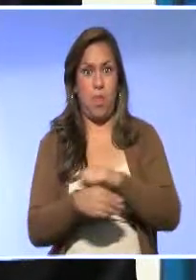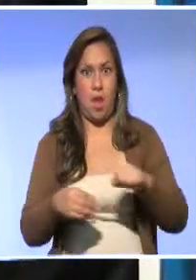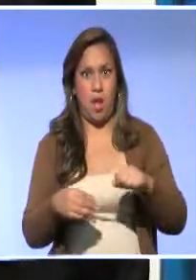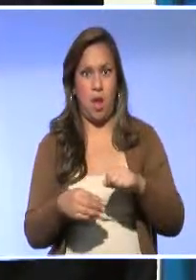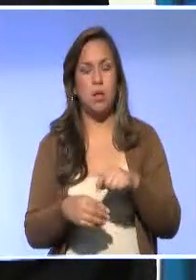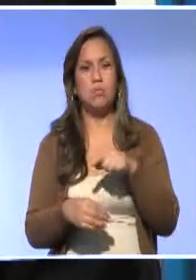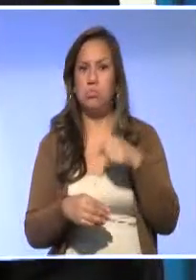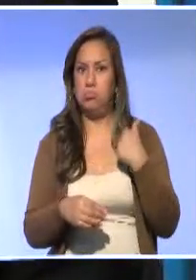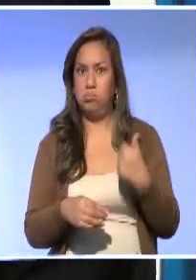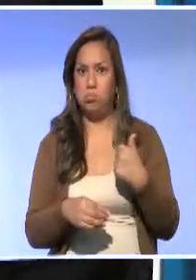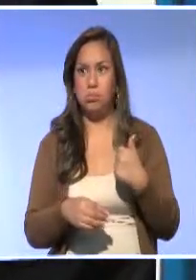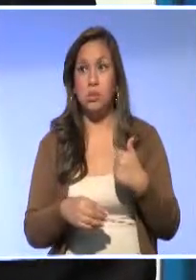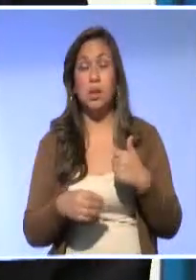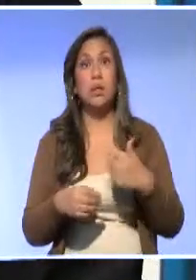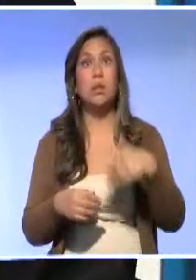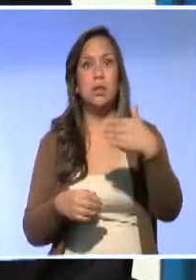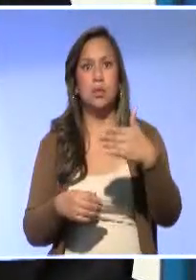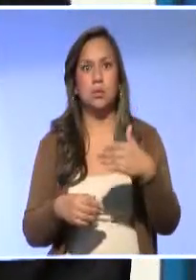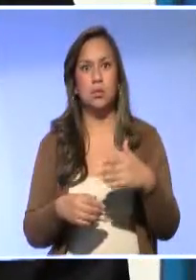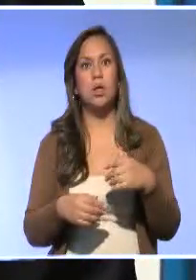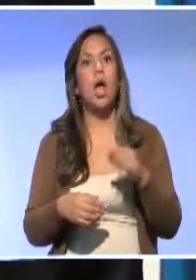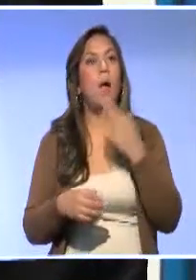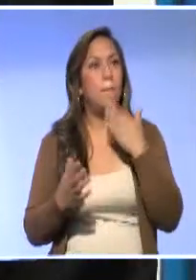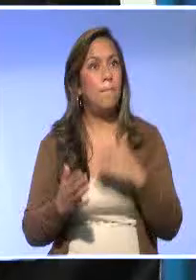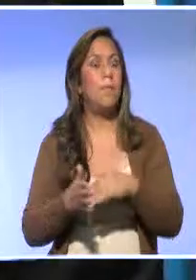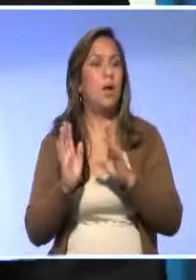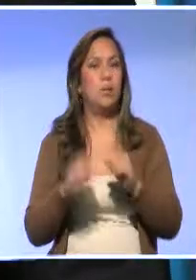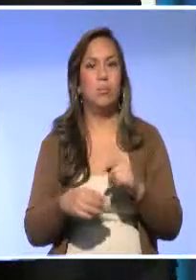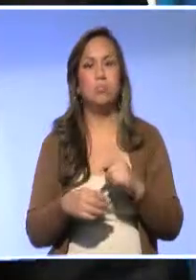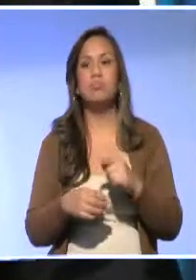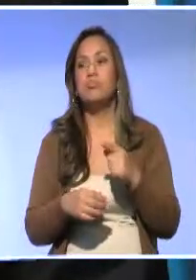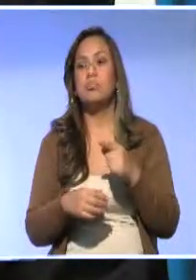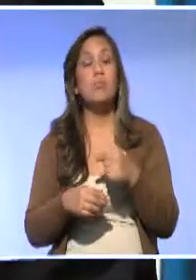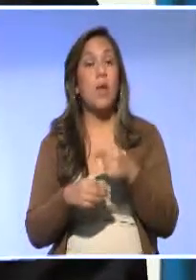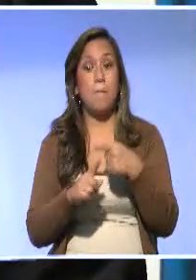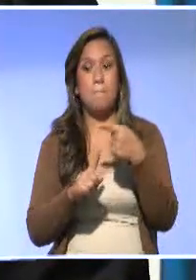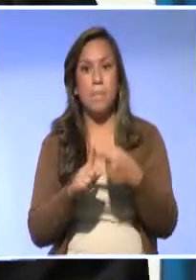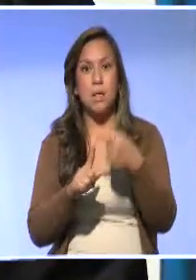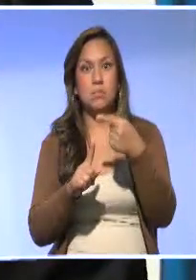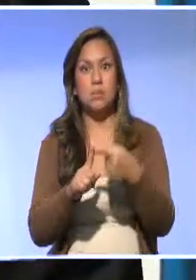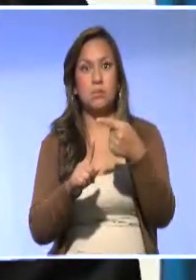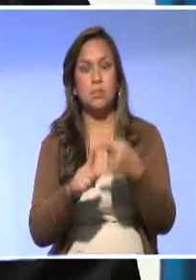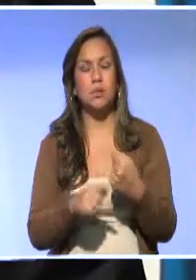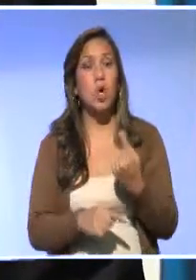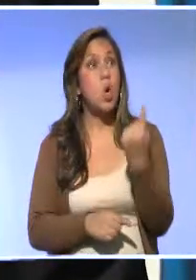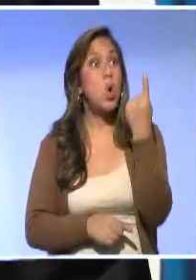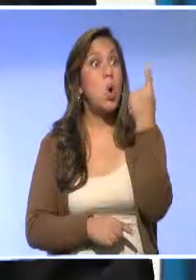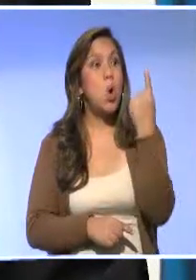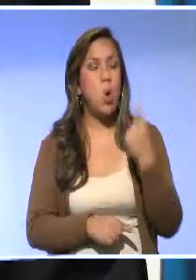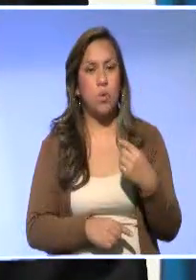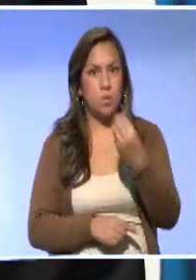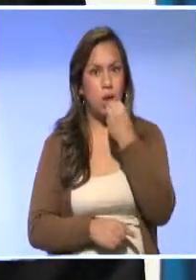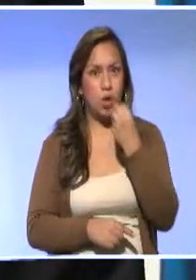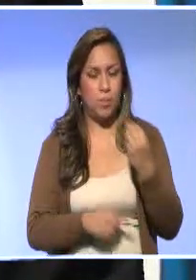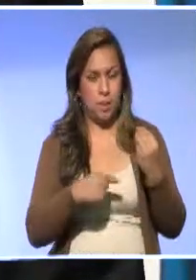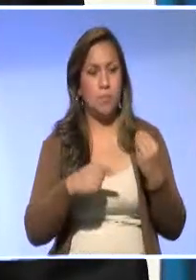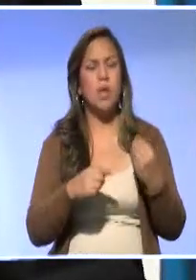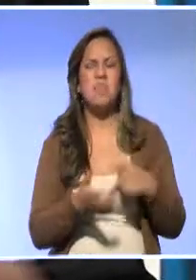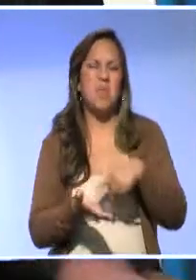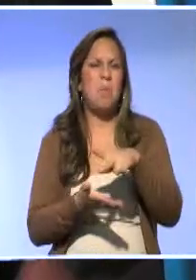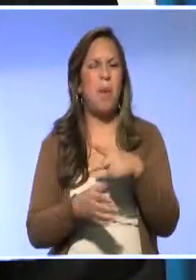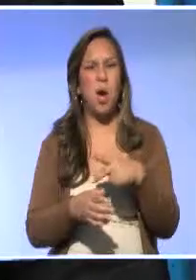de crédito y nunca difiere el consumo de alimentos podría hacerlo con tarjeta de crédito a consumo corriente para pagar el